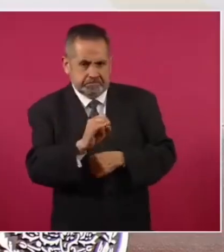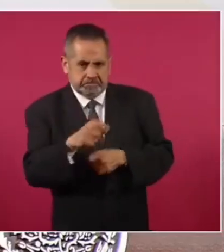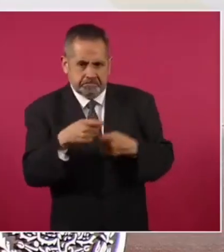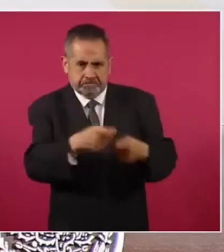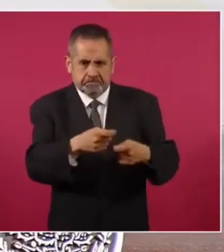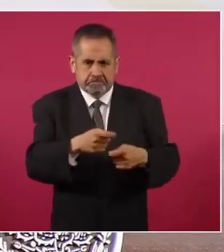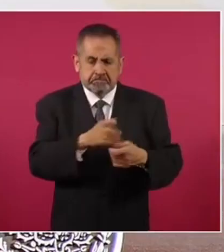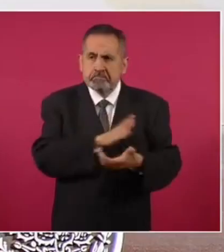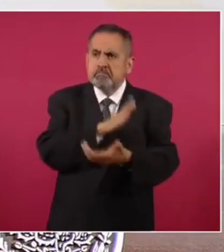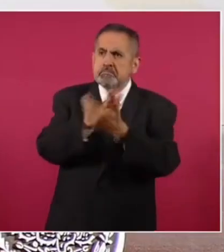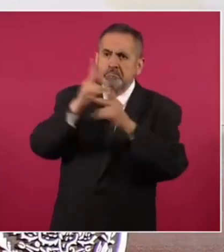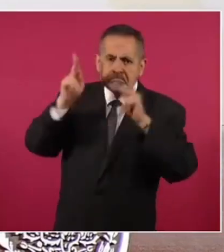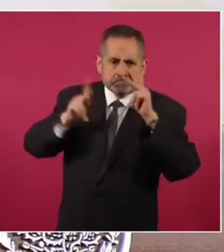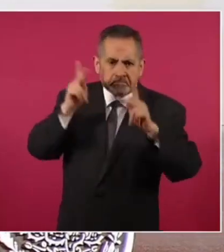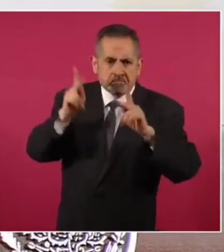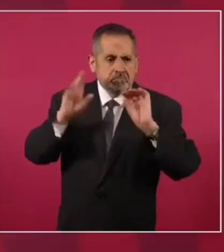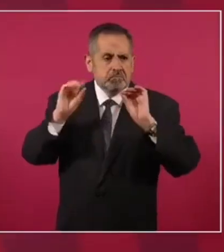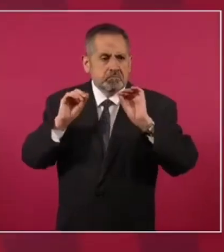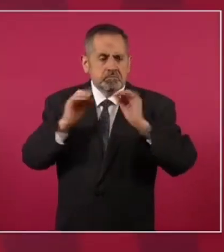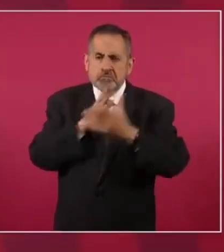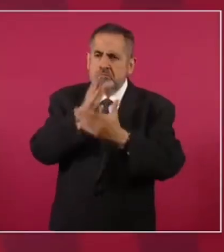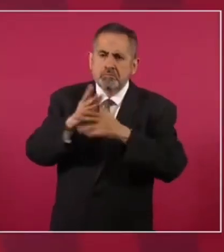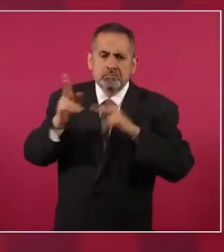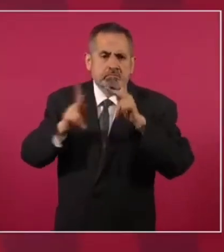le permitieron visitar o no,